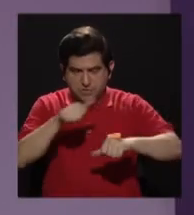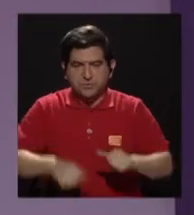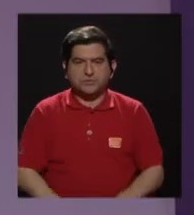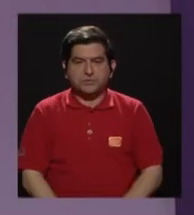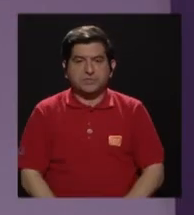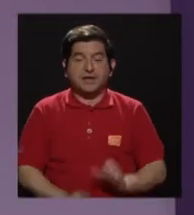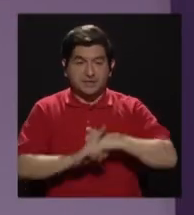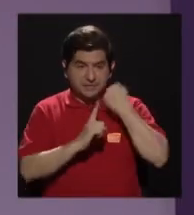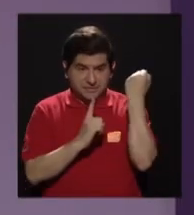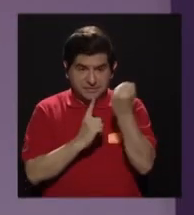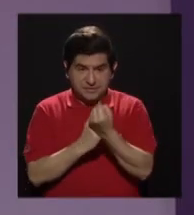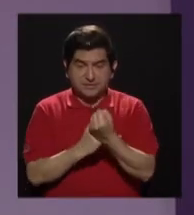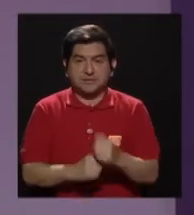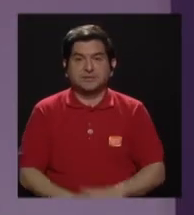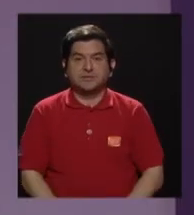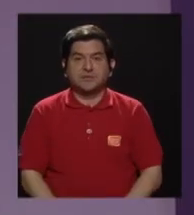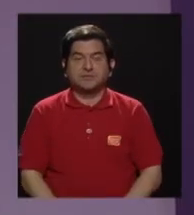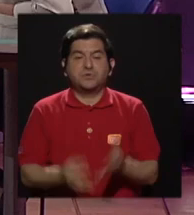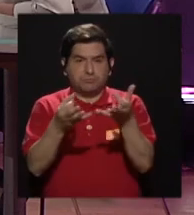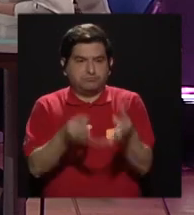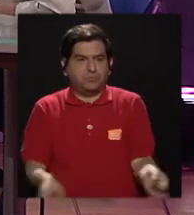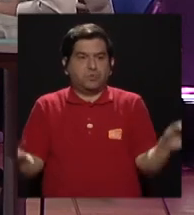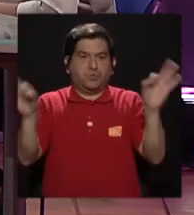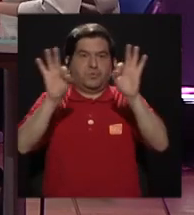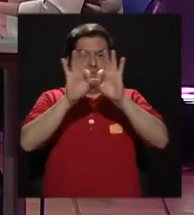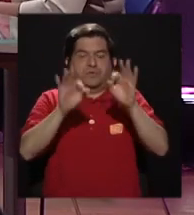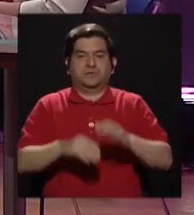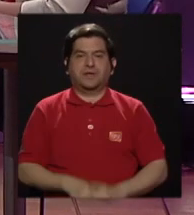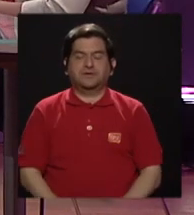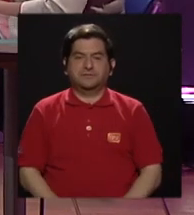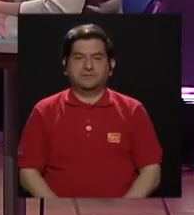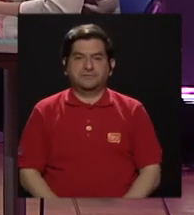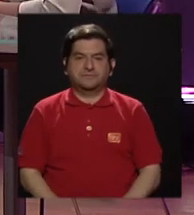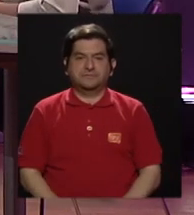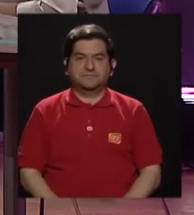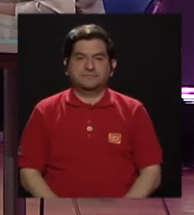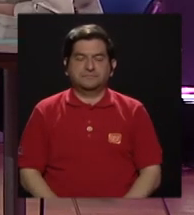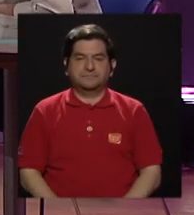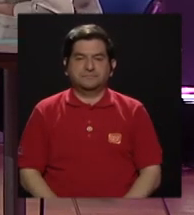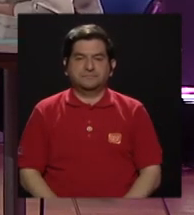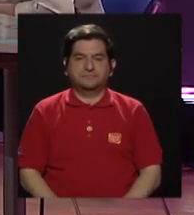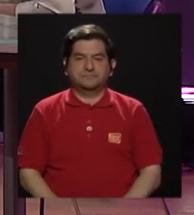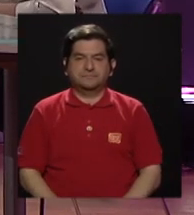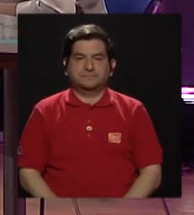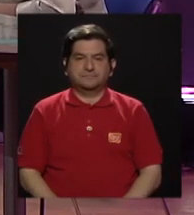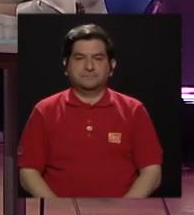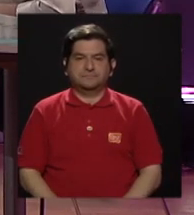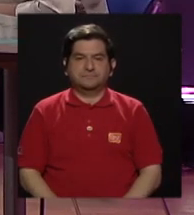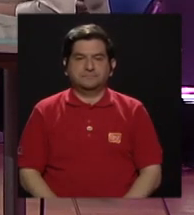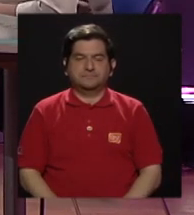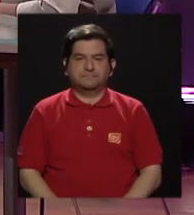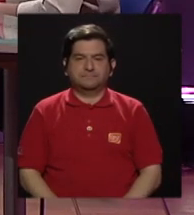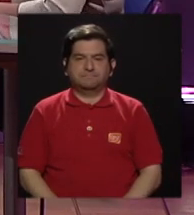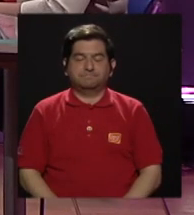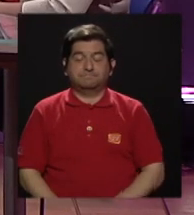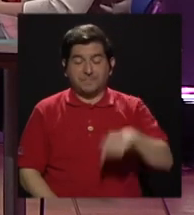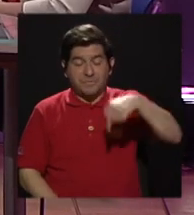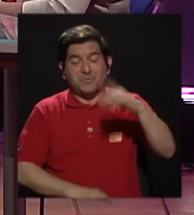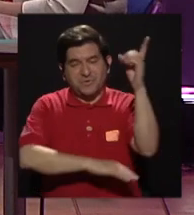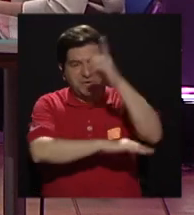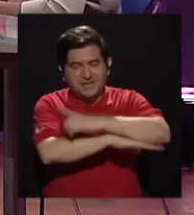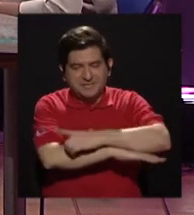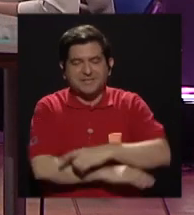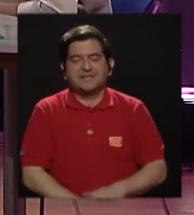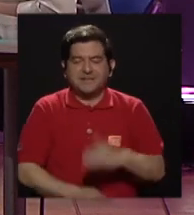aún más grande este camino, esta guía. Por hoy vamos a tener